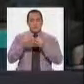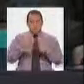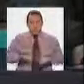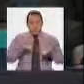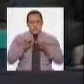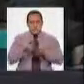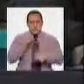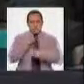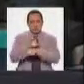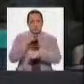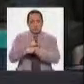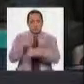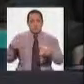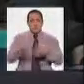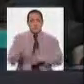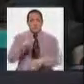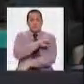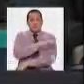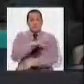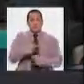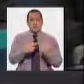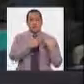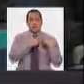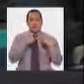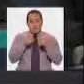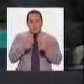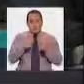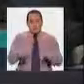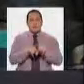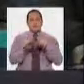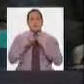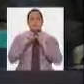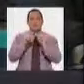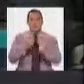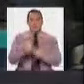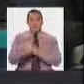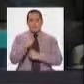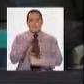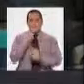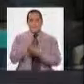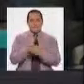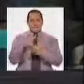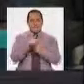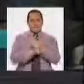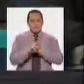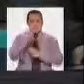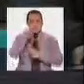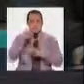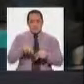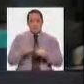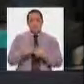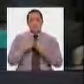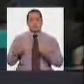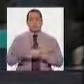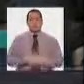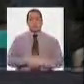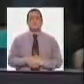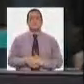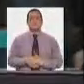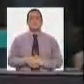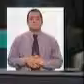dando instrucciones a los procuradores, a los agentes, para que se continúe una férrea defensa del Perú en este caso.